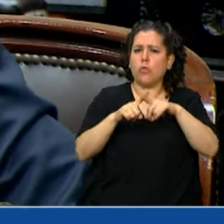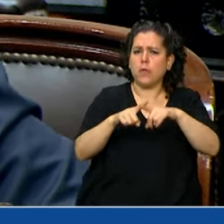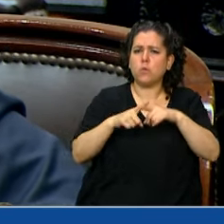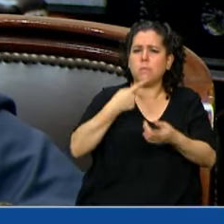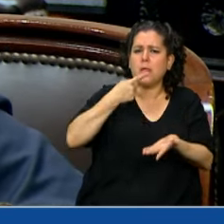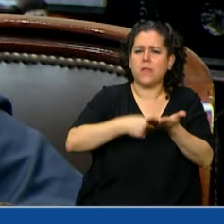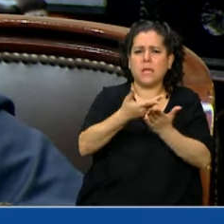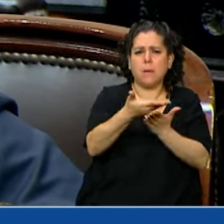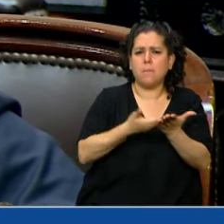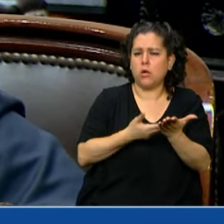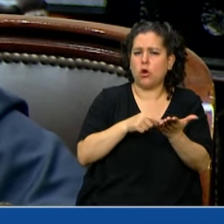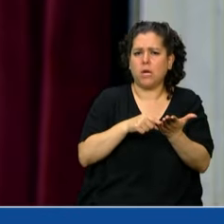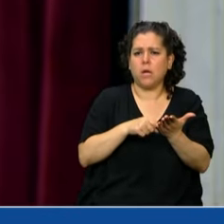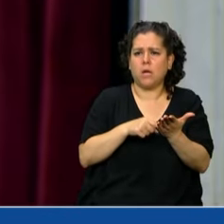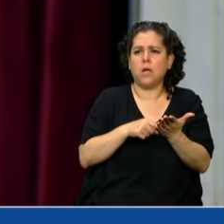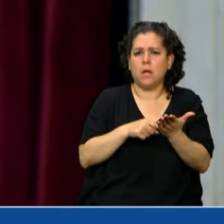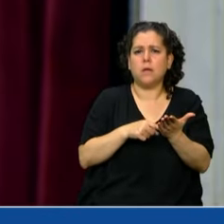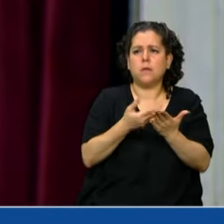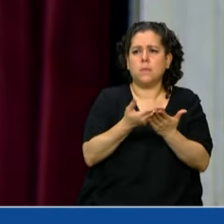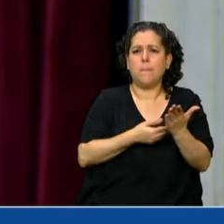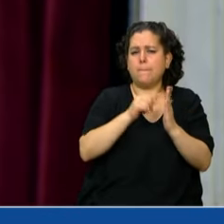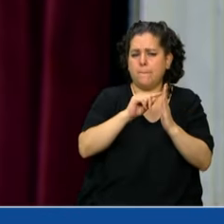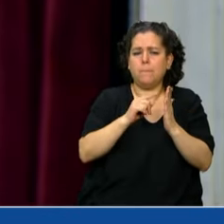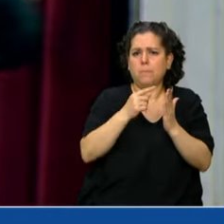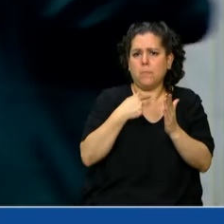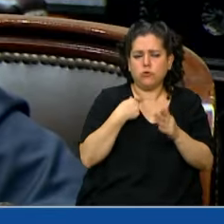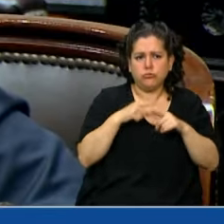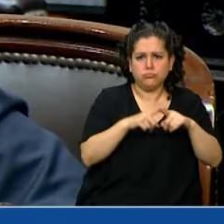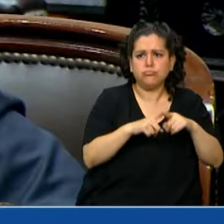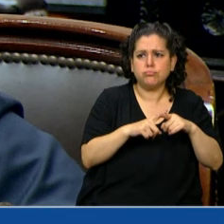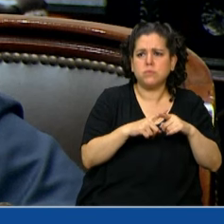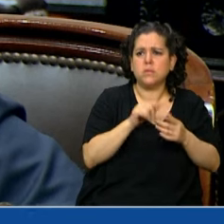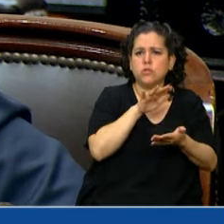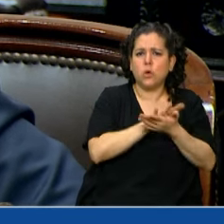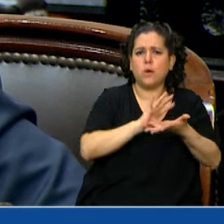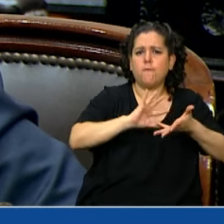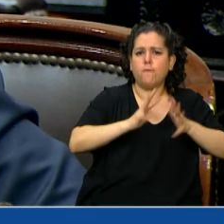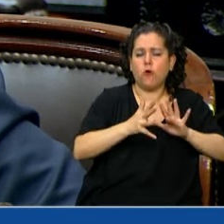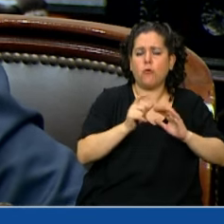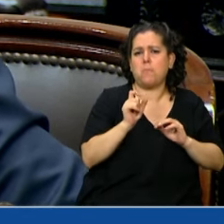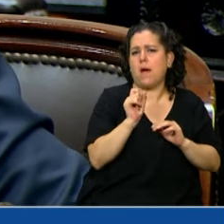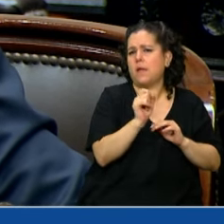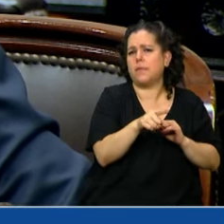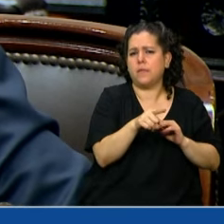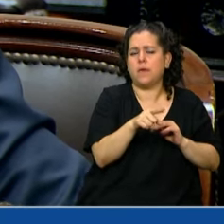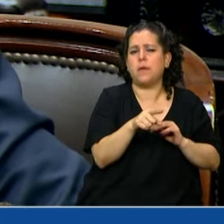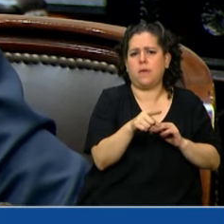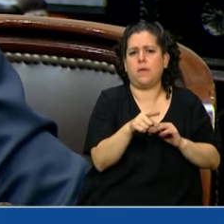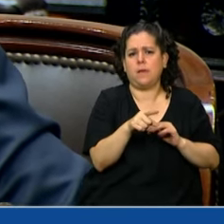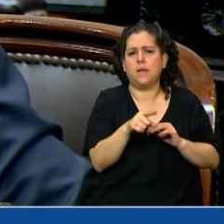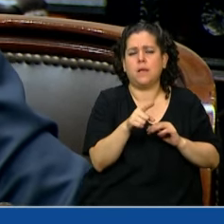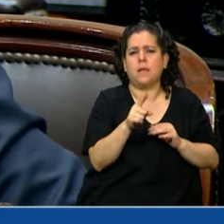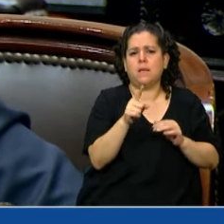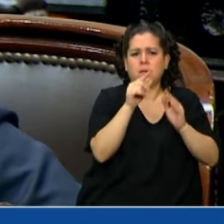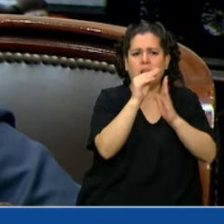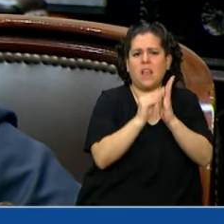dictamen de minoría particularmente la forma o el índice